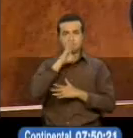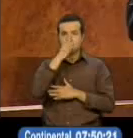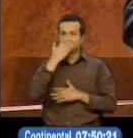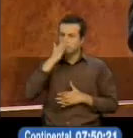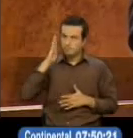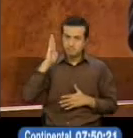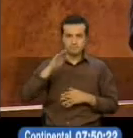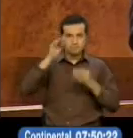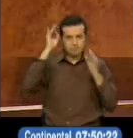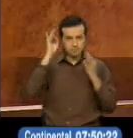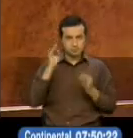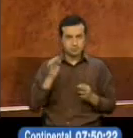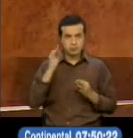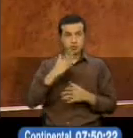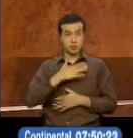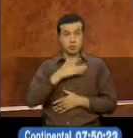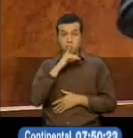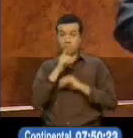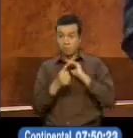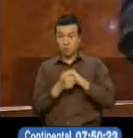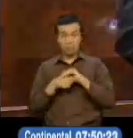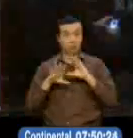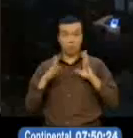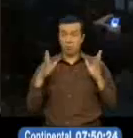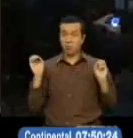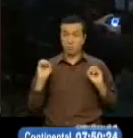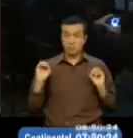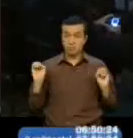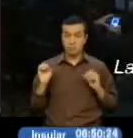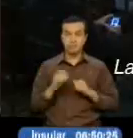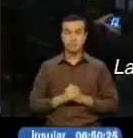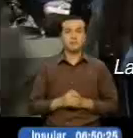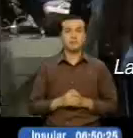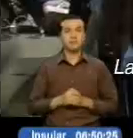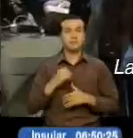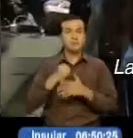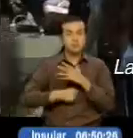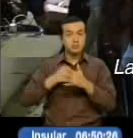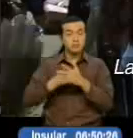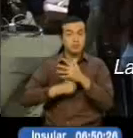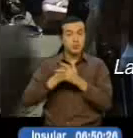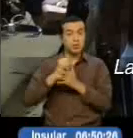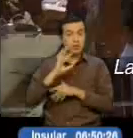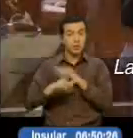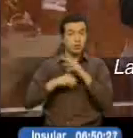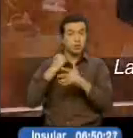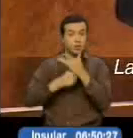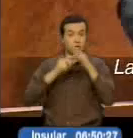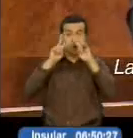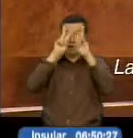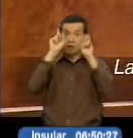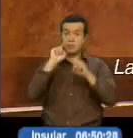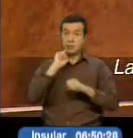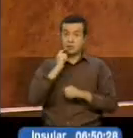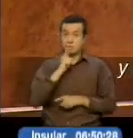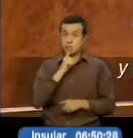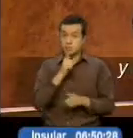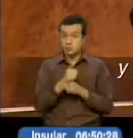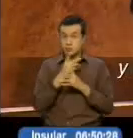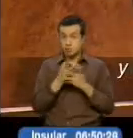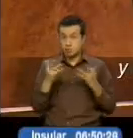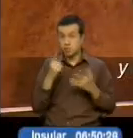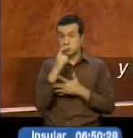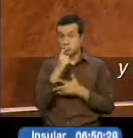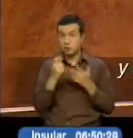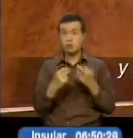la cara, yo no me escondo en ningún lado. La lucha contra la corrupción es un tema serio y tiene